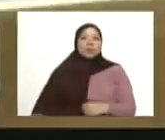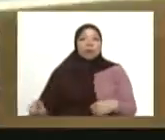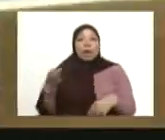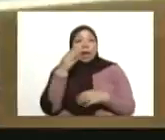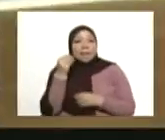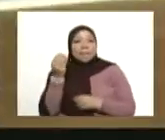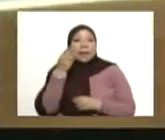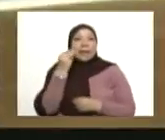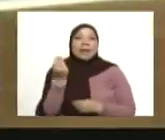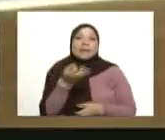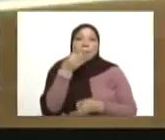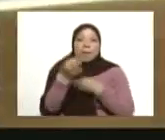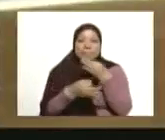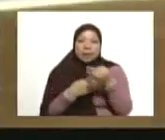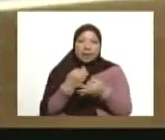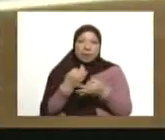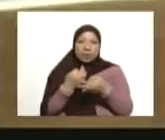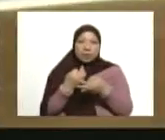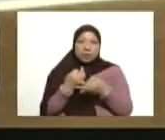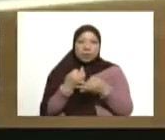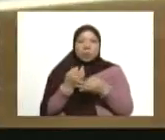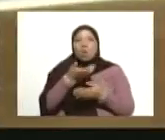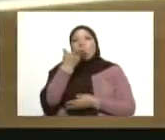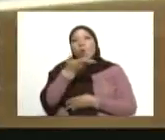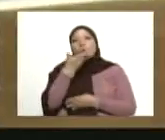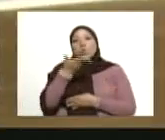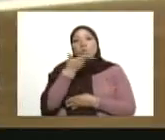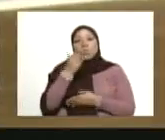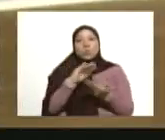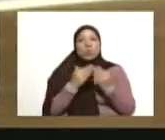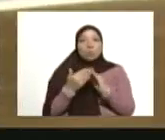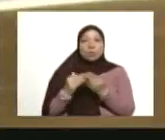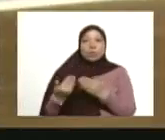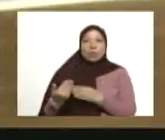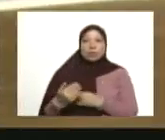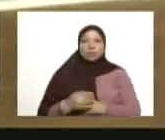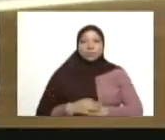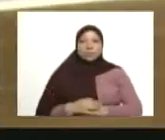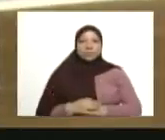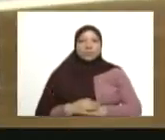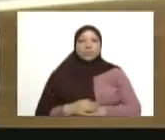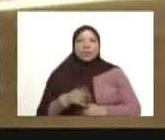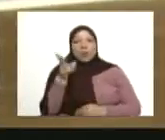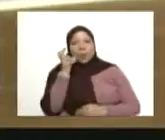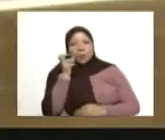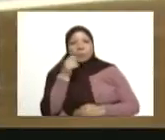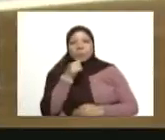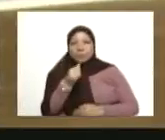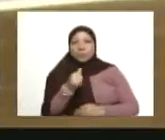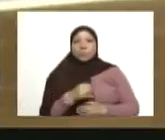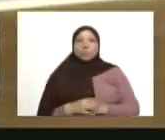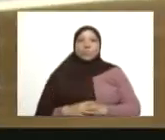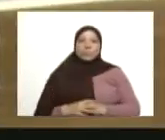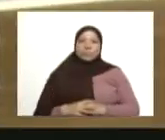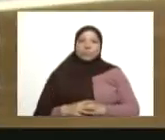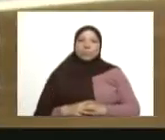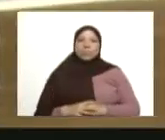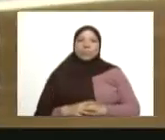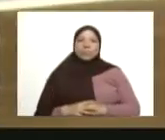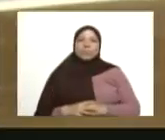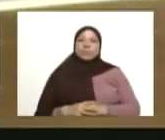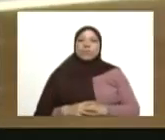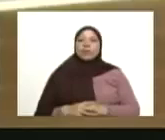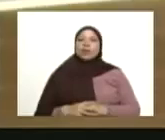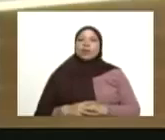experiencia maravillosa de un sancocho comunitario. Así que vamos a escuchar a Carlos Somera.